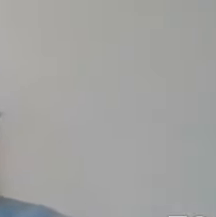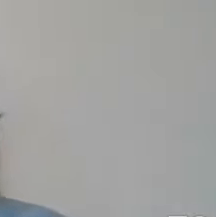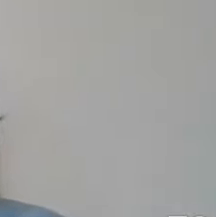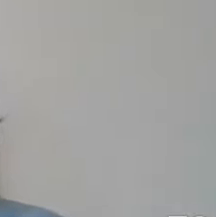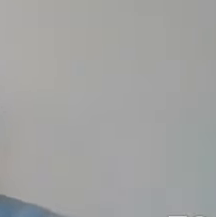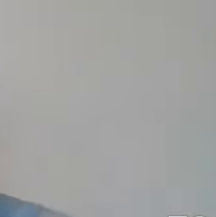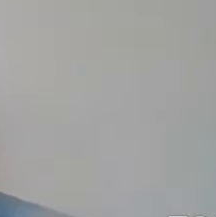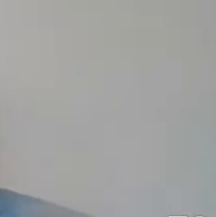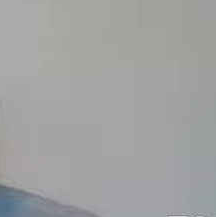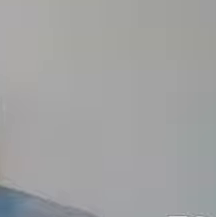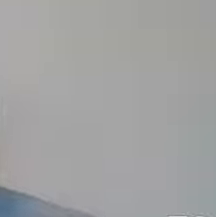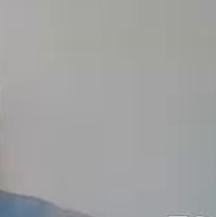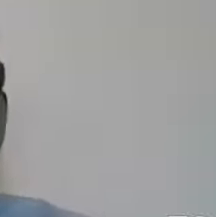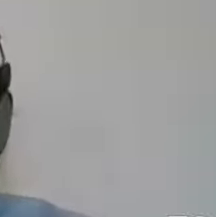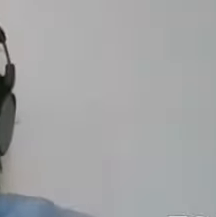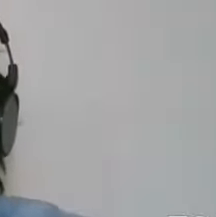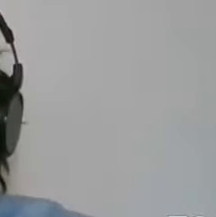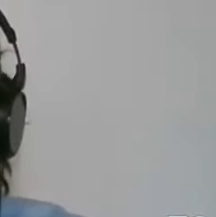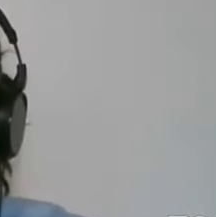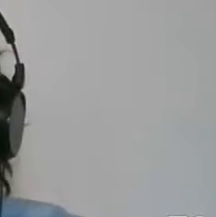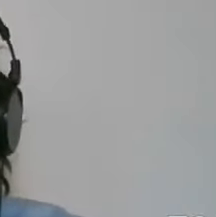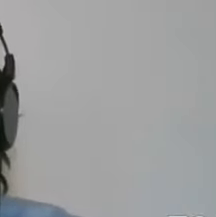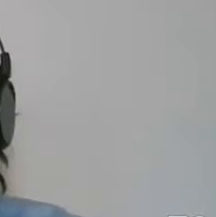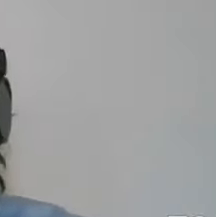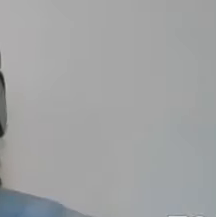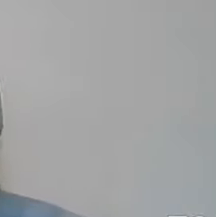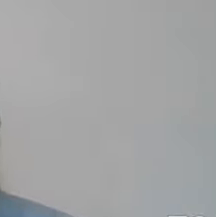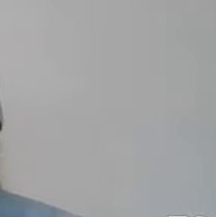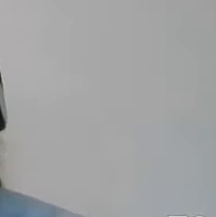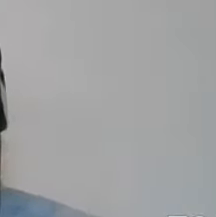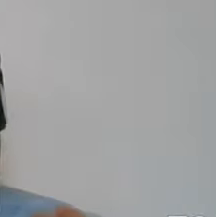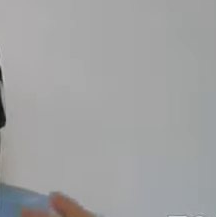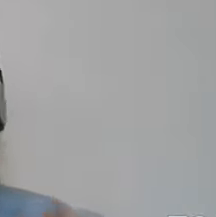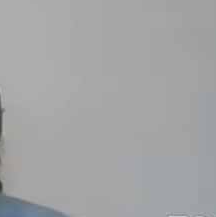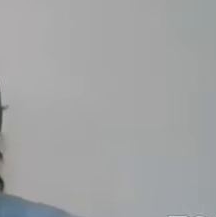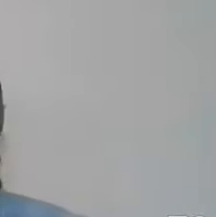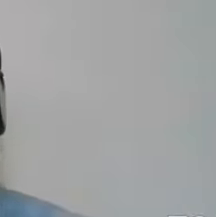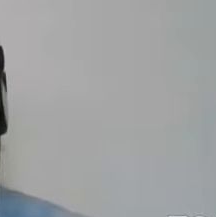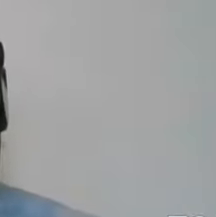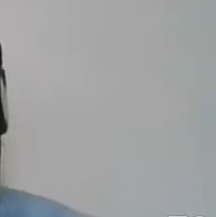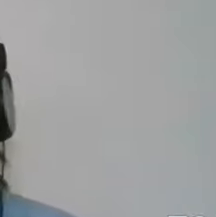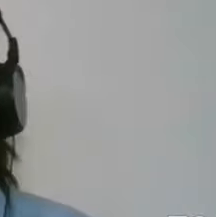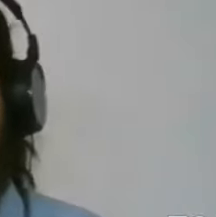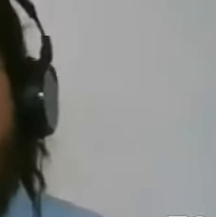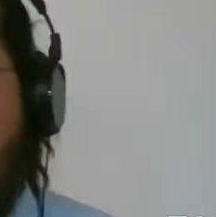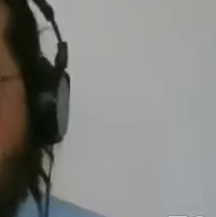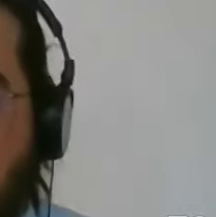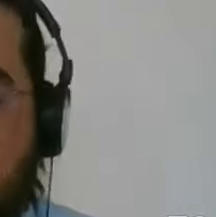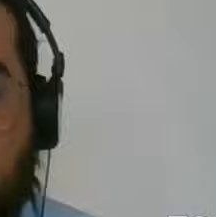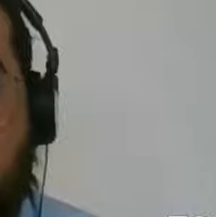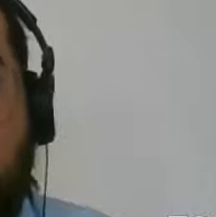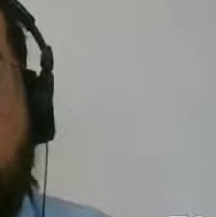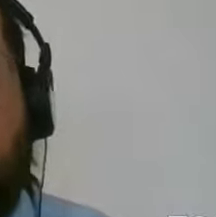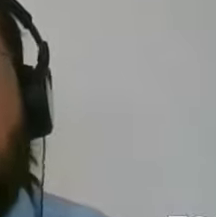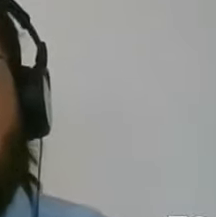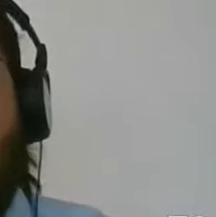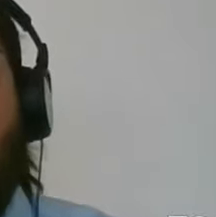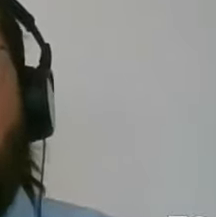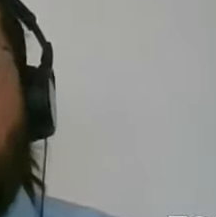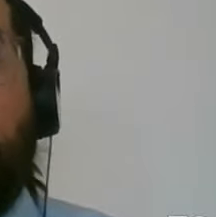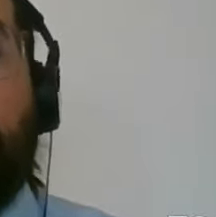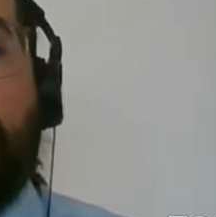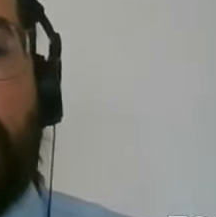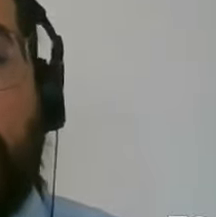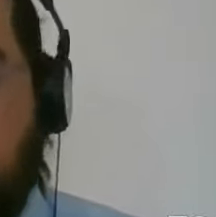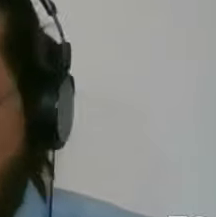doctrina constitucional de la Suprema Corte entre la academia, entre tribunales y litigantes, ¿no? Básicamente entre